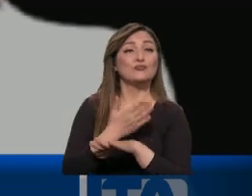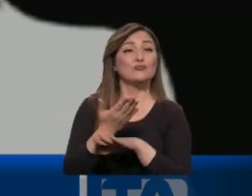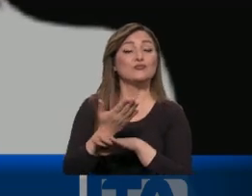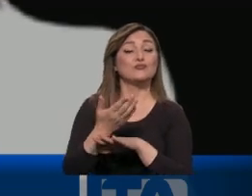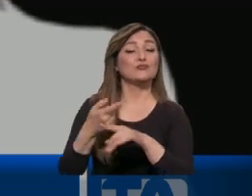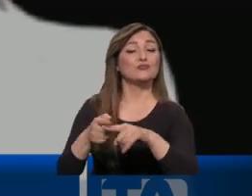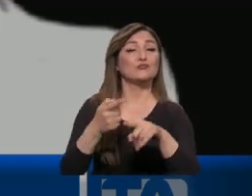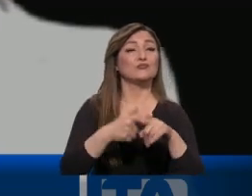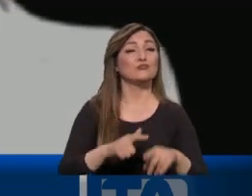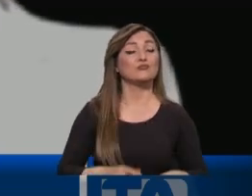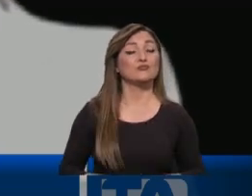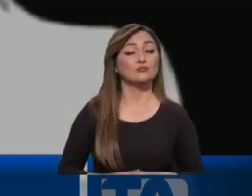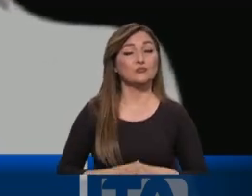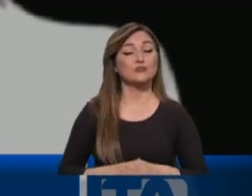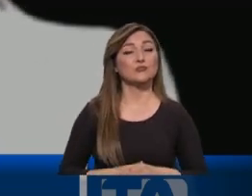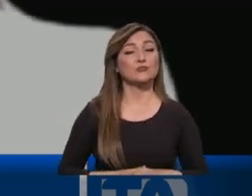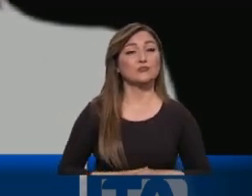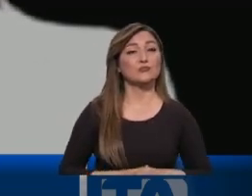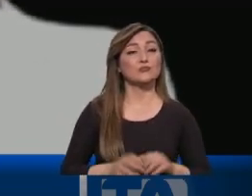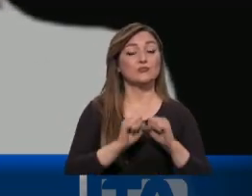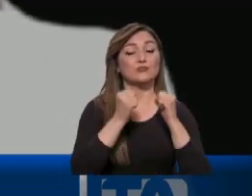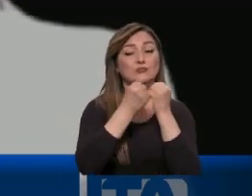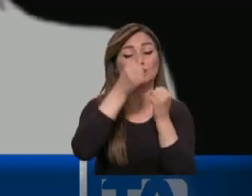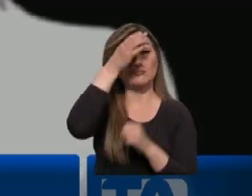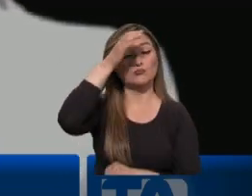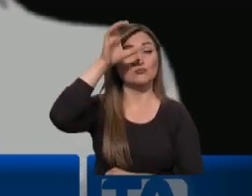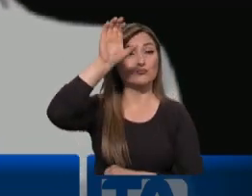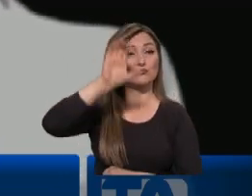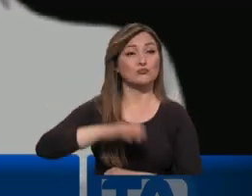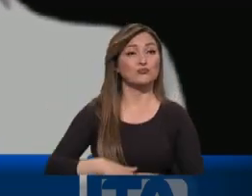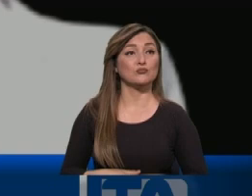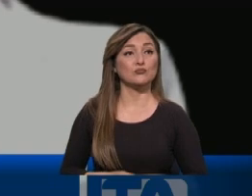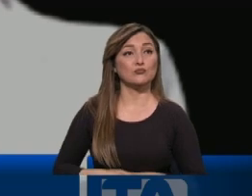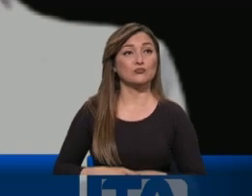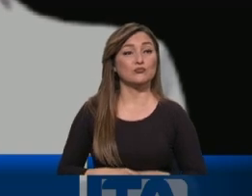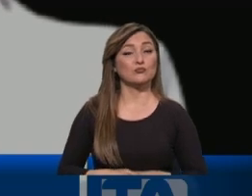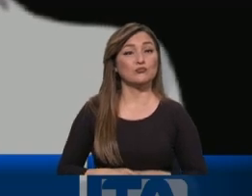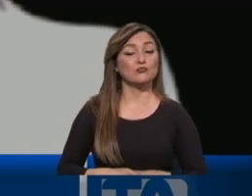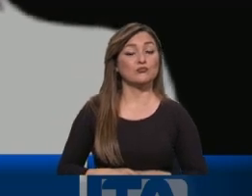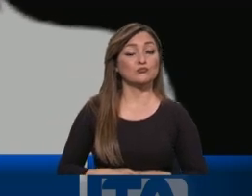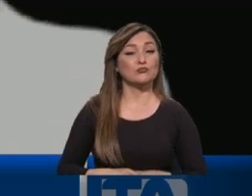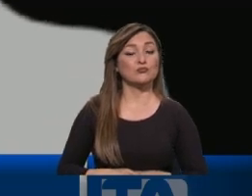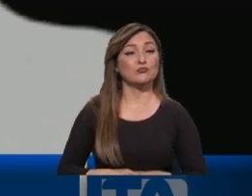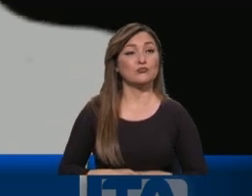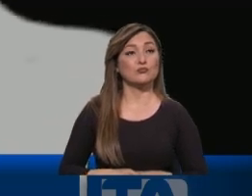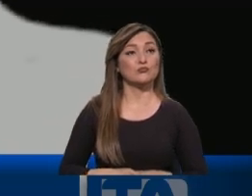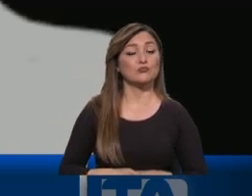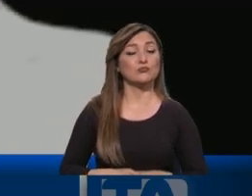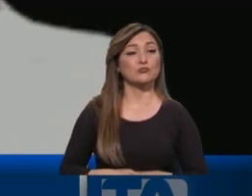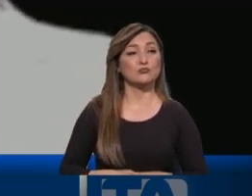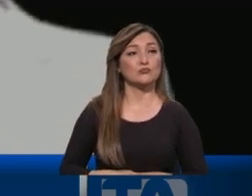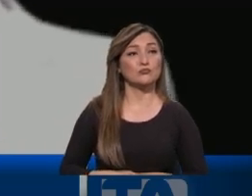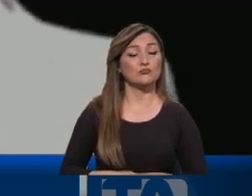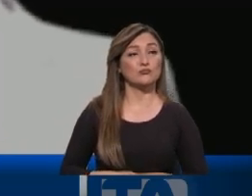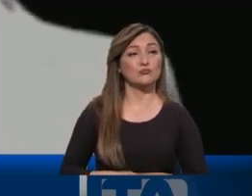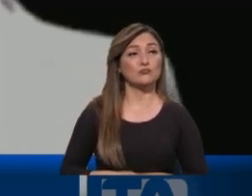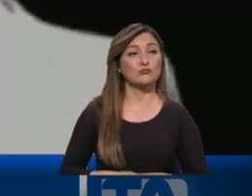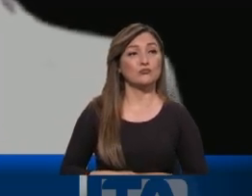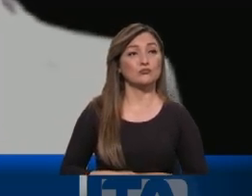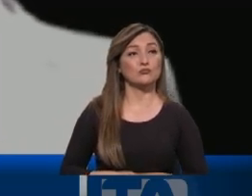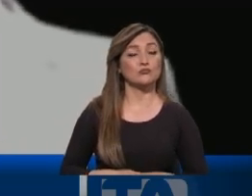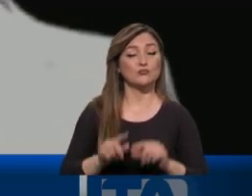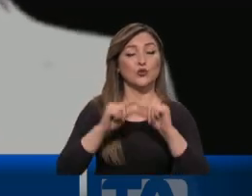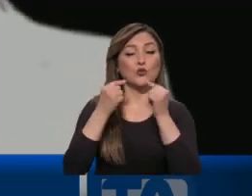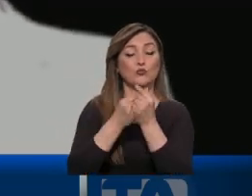otros factores de carácter social y cultural, sobre todo, como son los motivados por procesos de